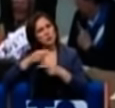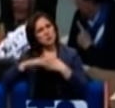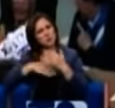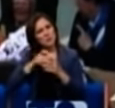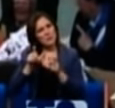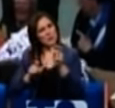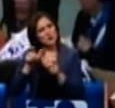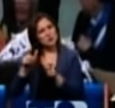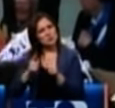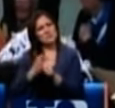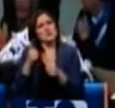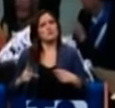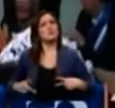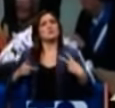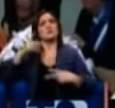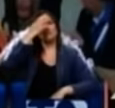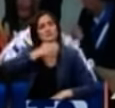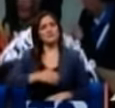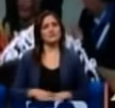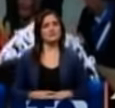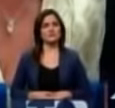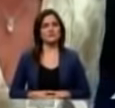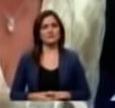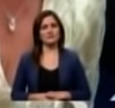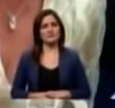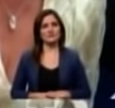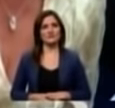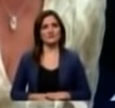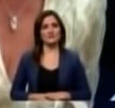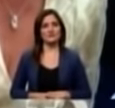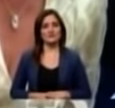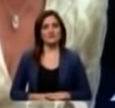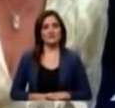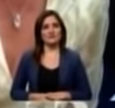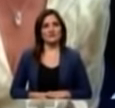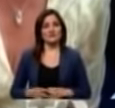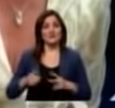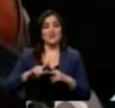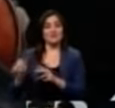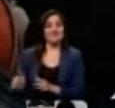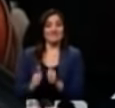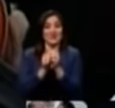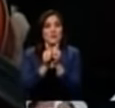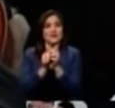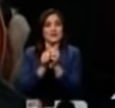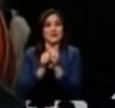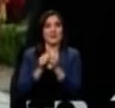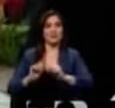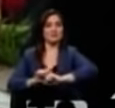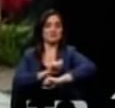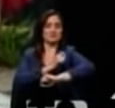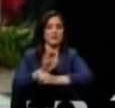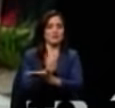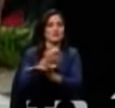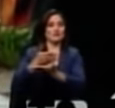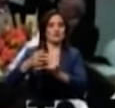seña los nombres de los primeros habitantes de Ambato. Los días de don Juan empiezan en compañía de la buena música clásica